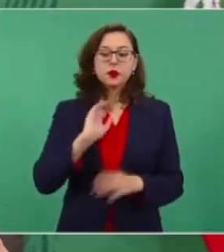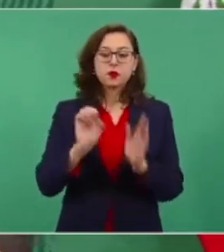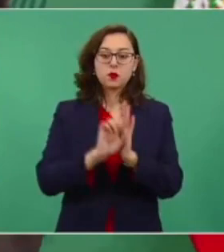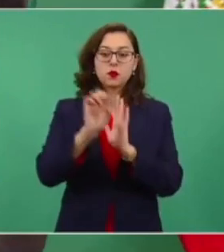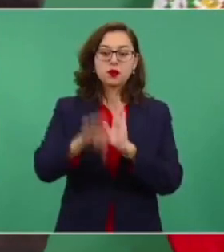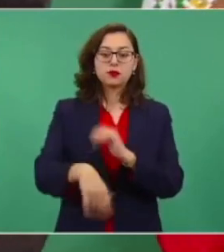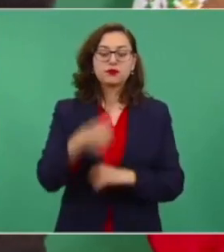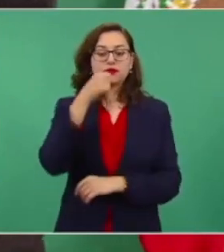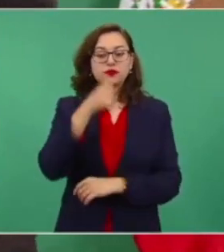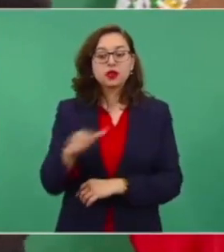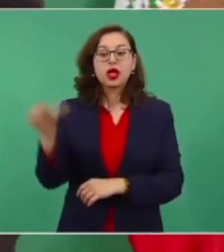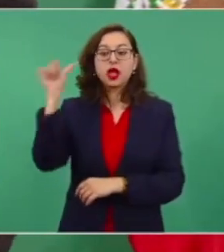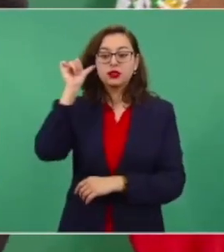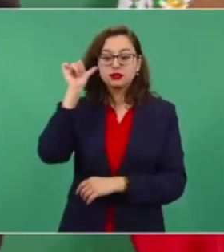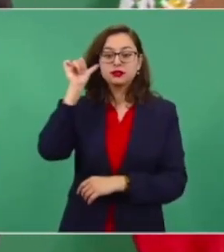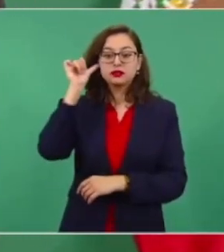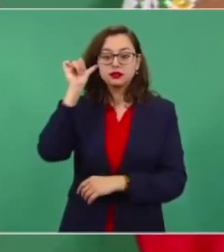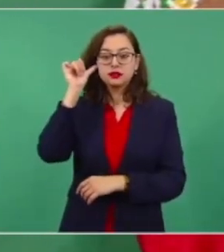puedan comercializar